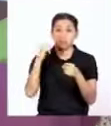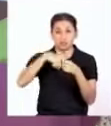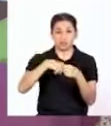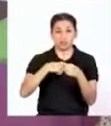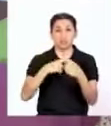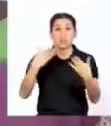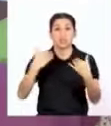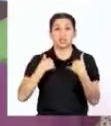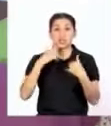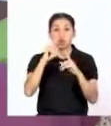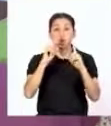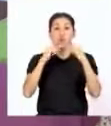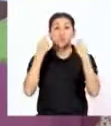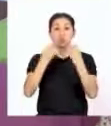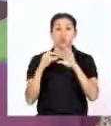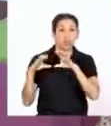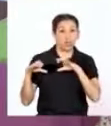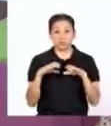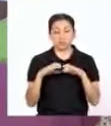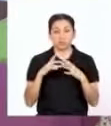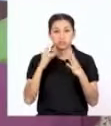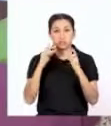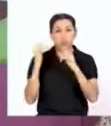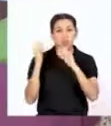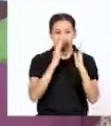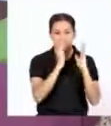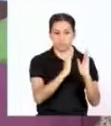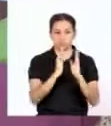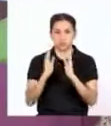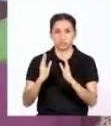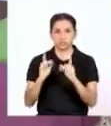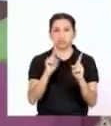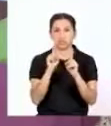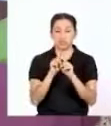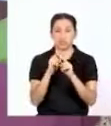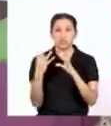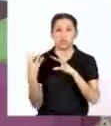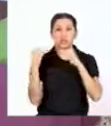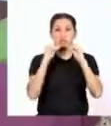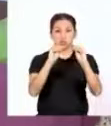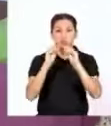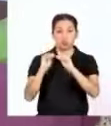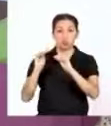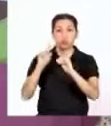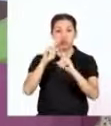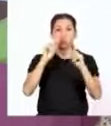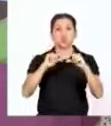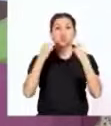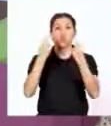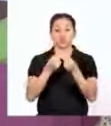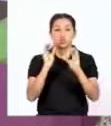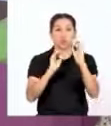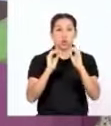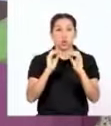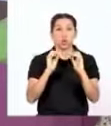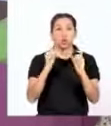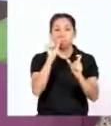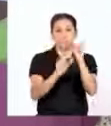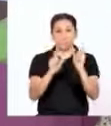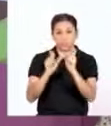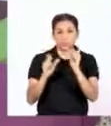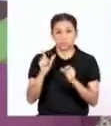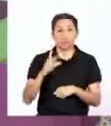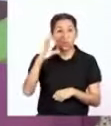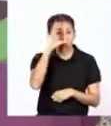participativo comprende un conjunto de acciones planificadas e implementadas por un grupo o conjunto